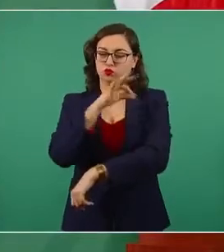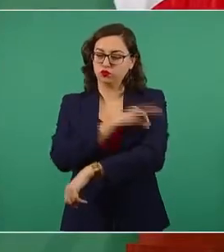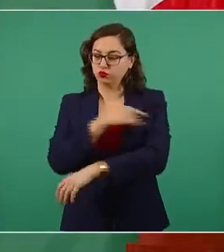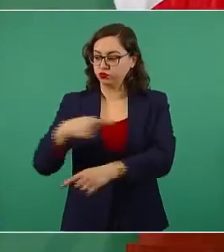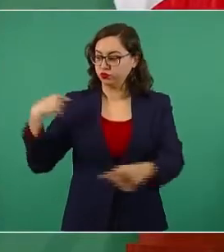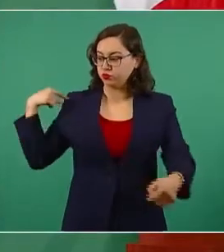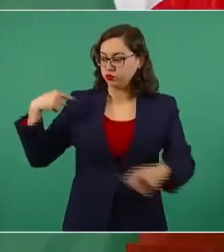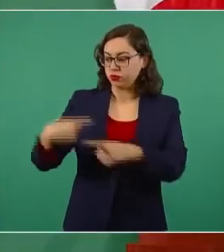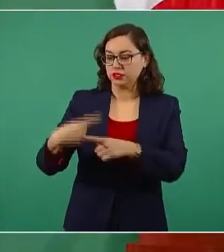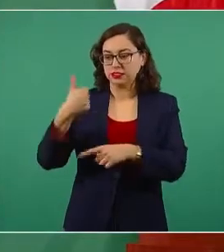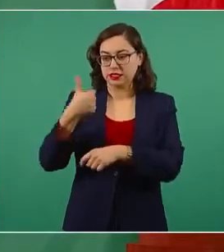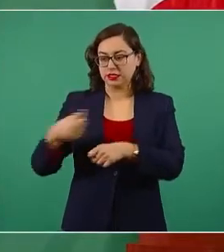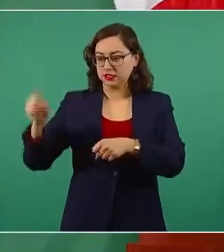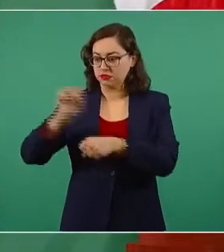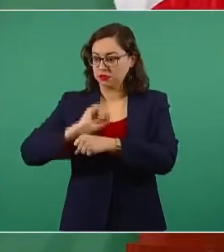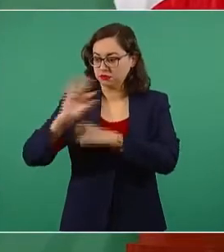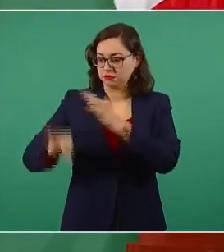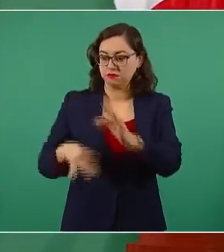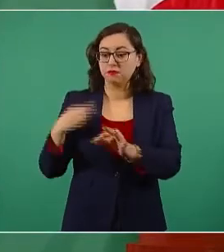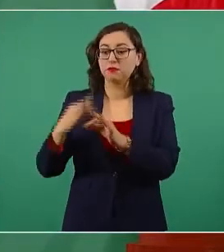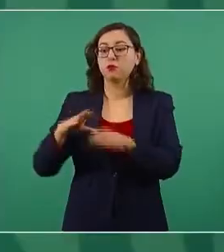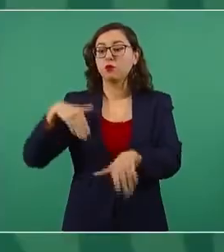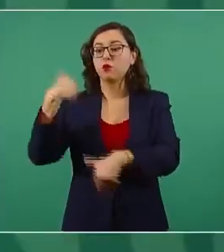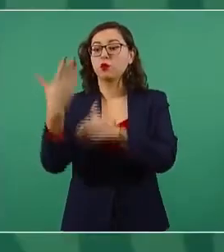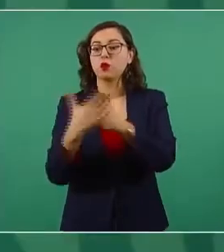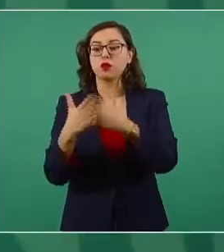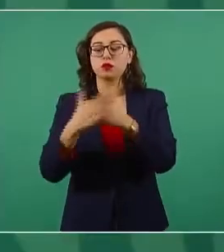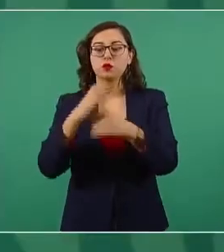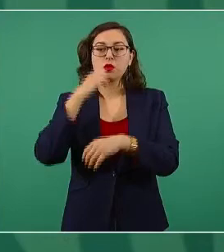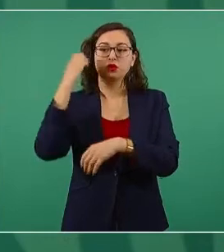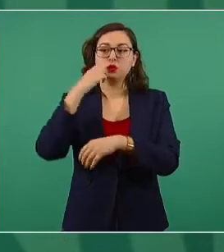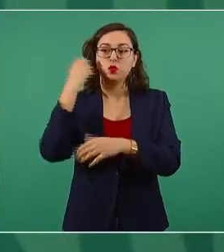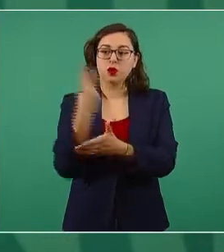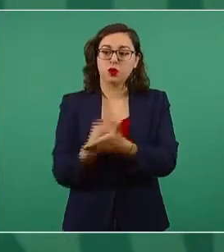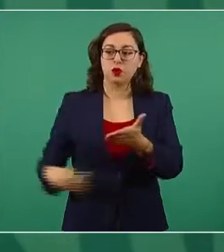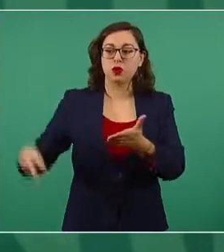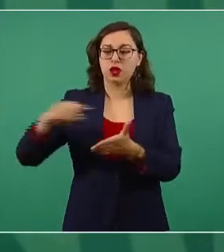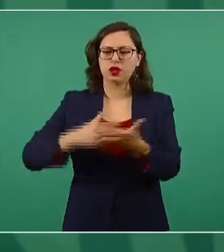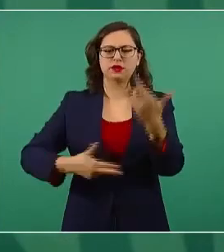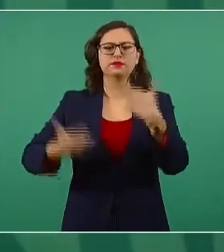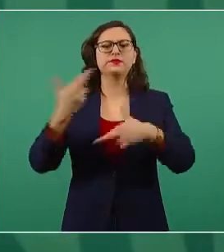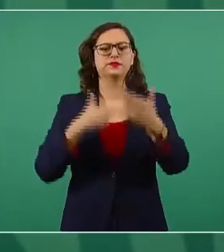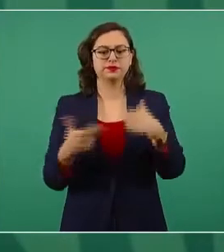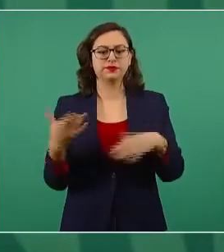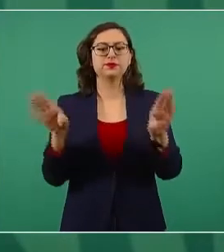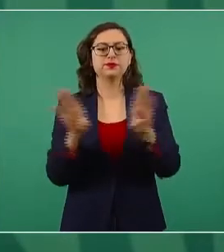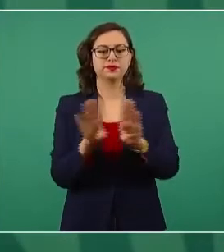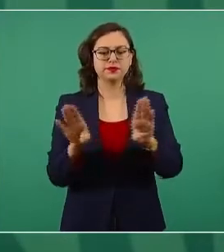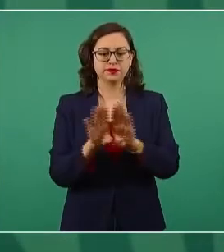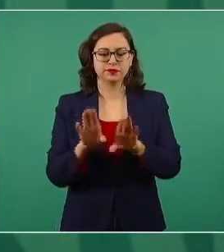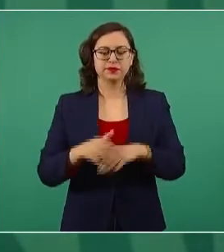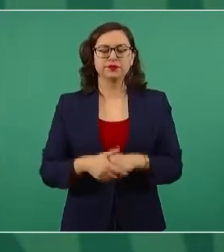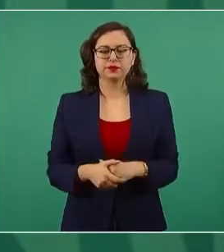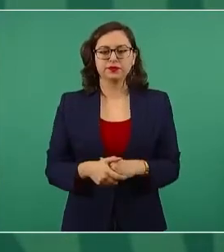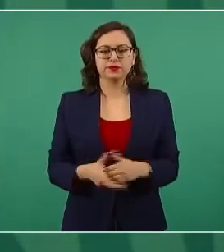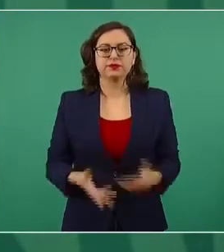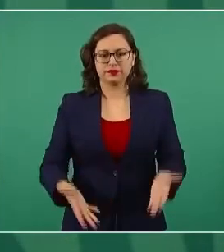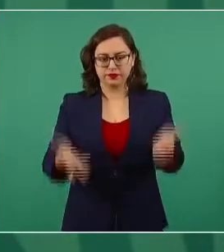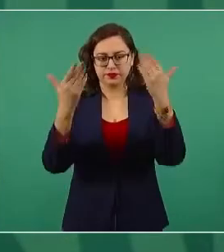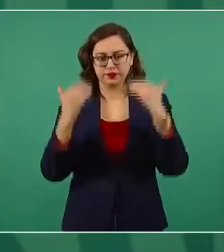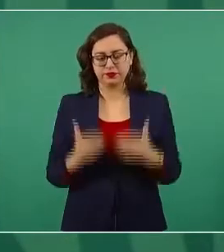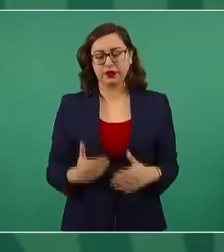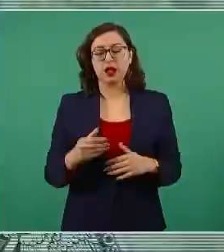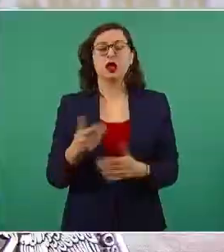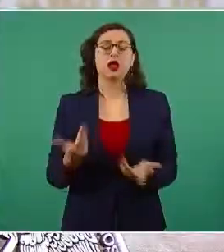regreso a clases presenciales. El canciller Marcelo Ebrard nos hablará sobre la perspectiva en el camino